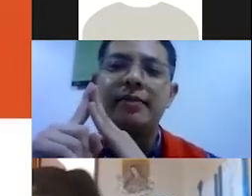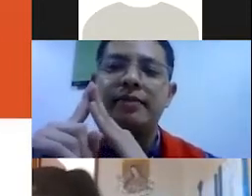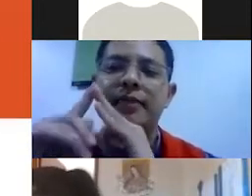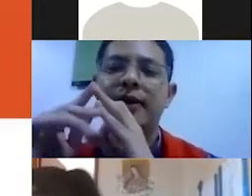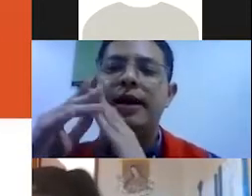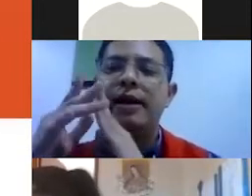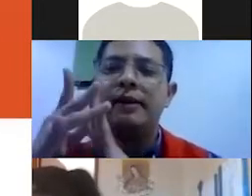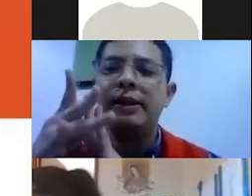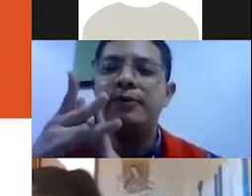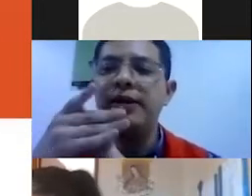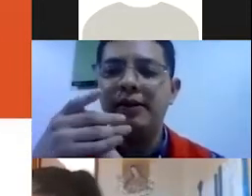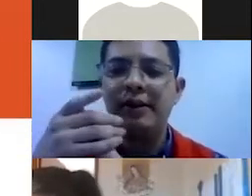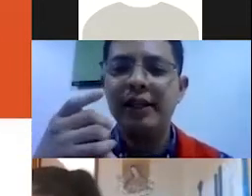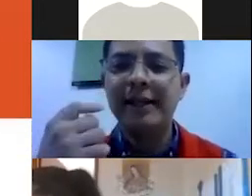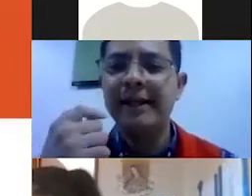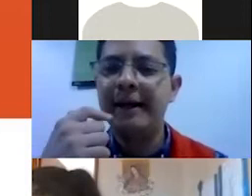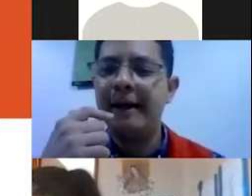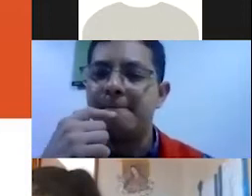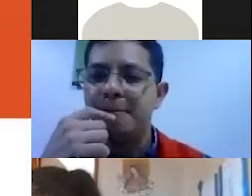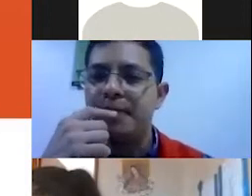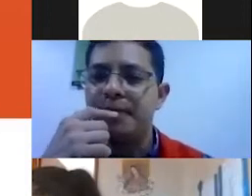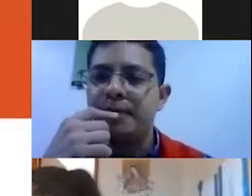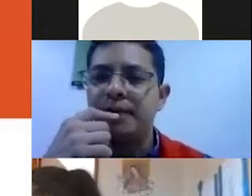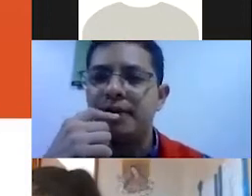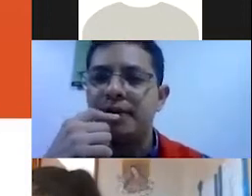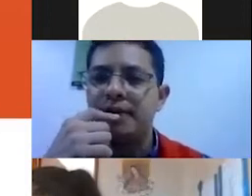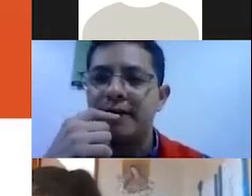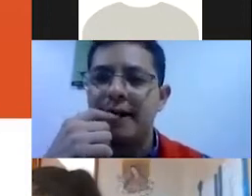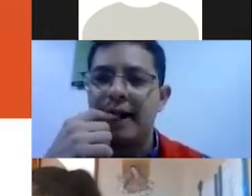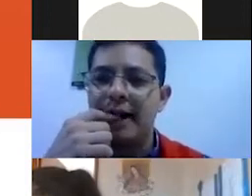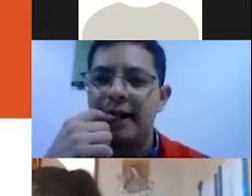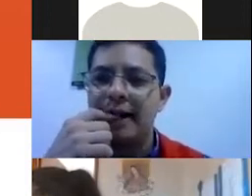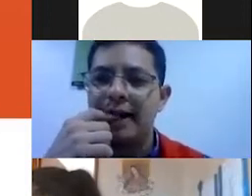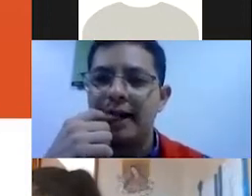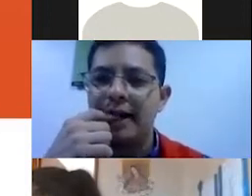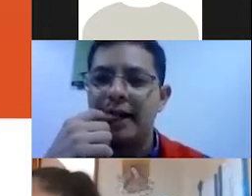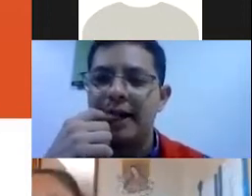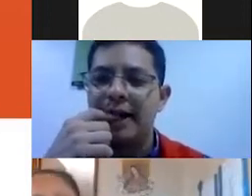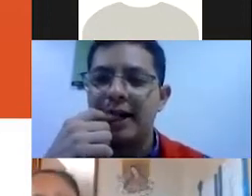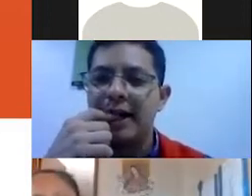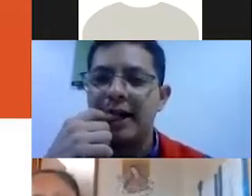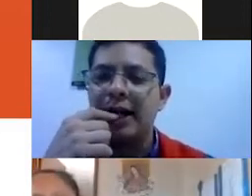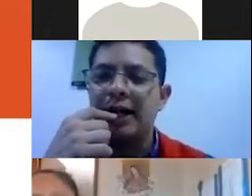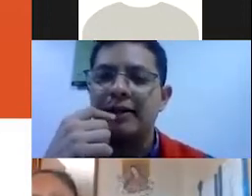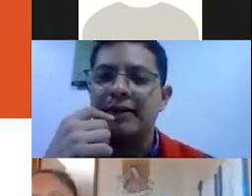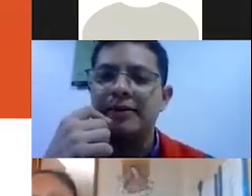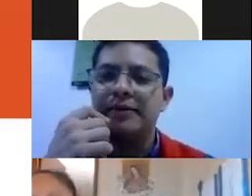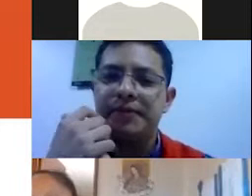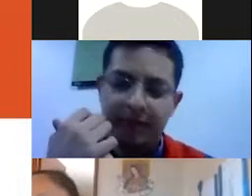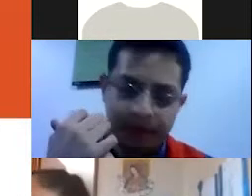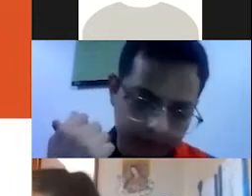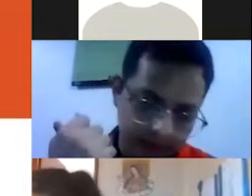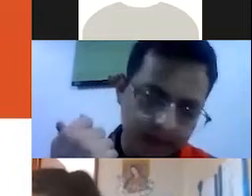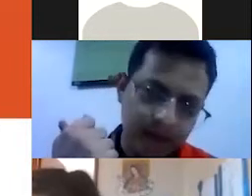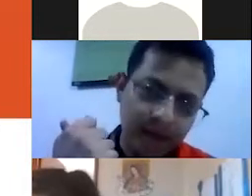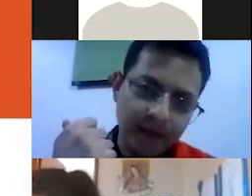calidad. Después, ¿qué seguía? La desfibrilización, pero eso ya lo hace